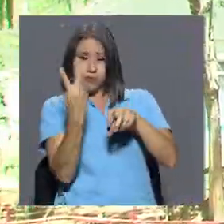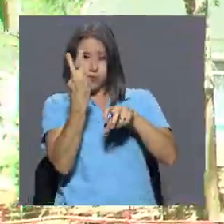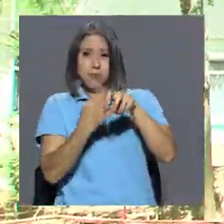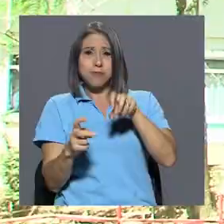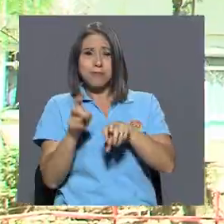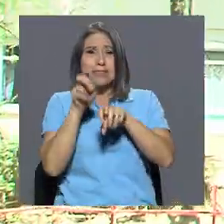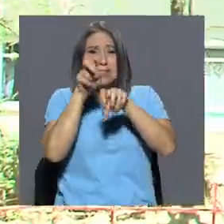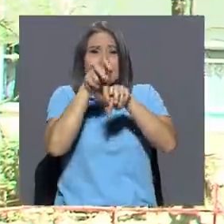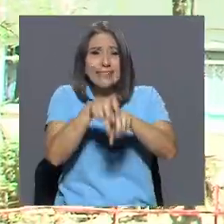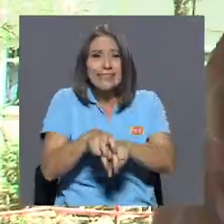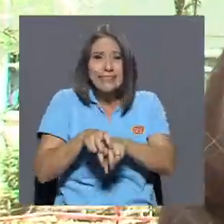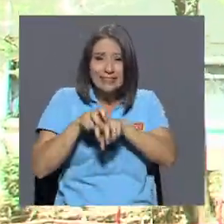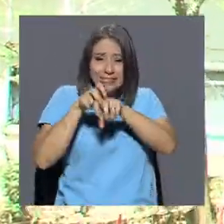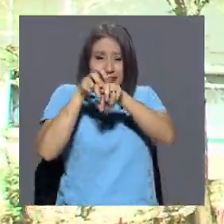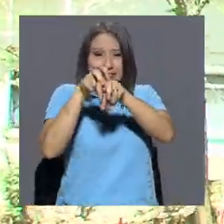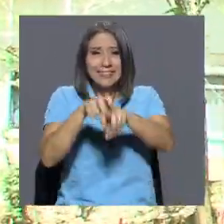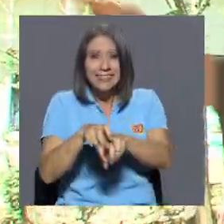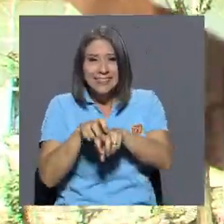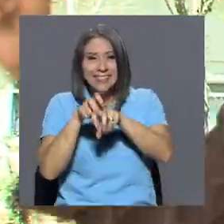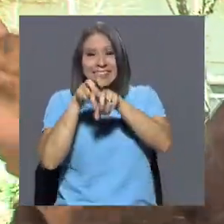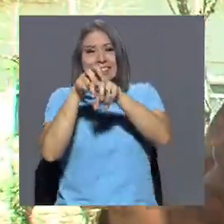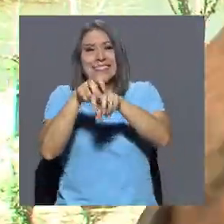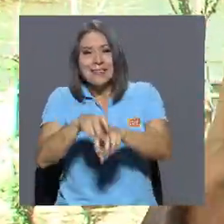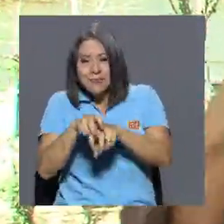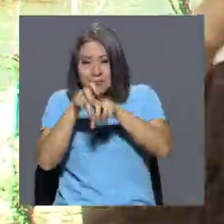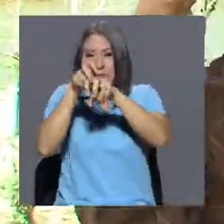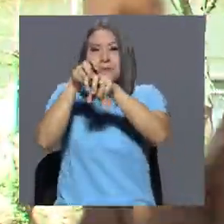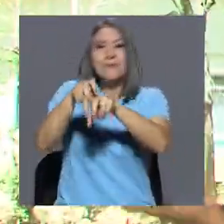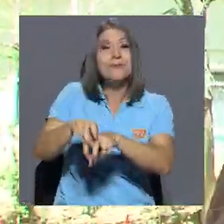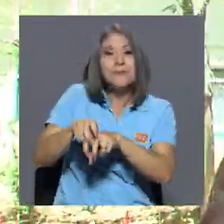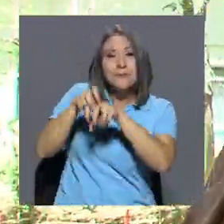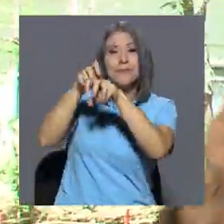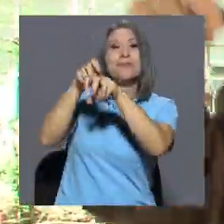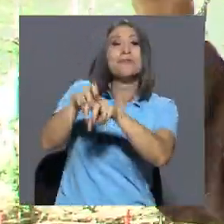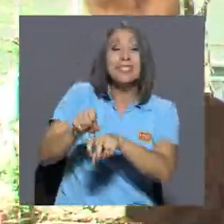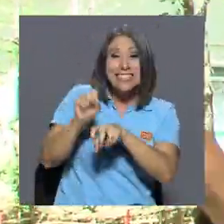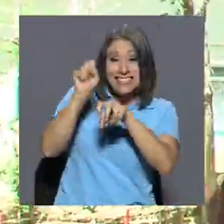¡Montador! ¡Sí, señores!